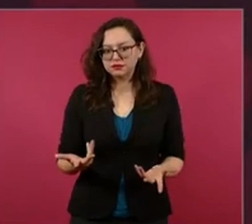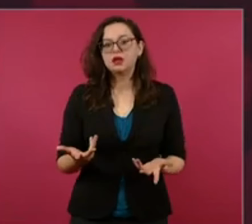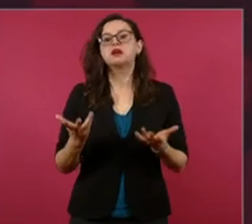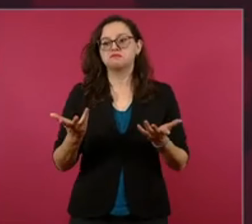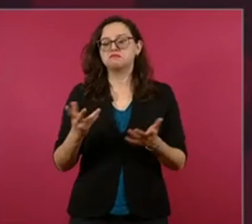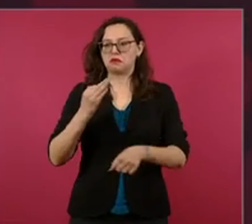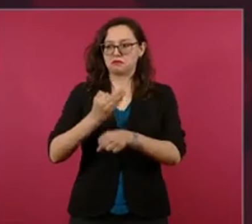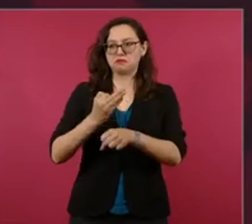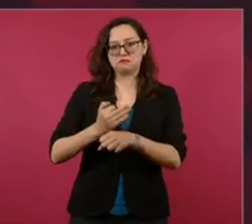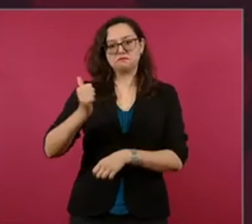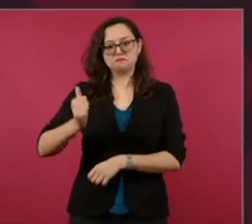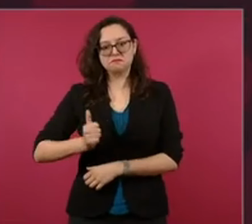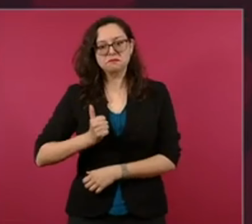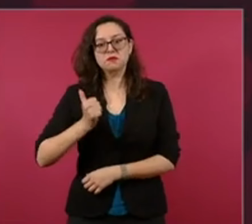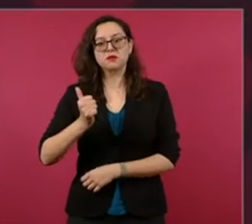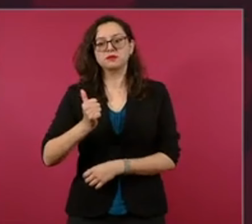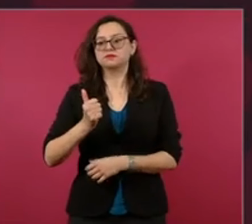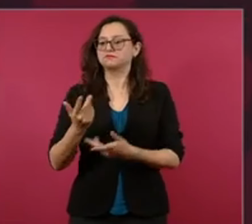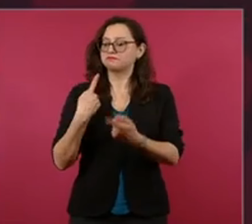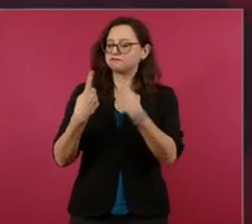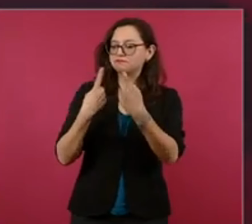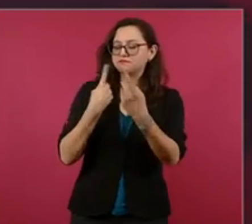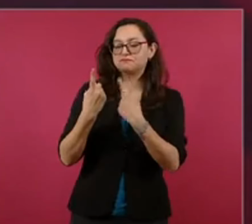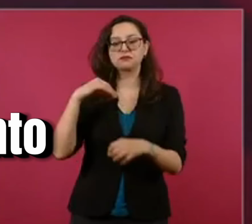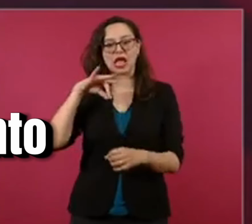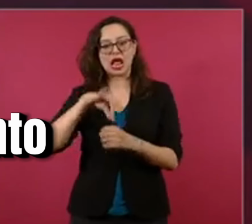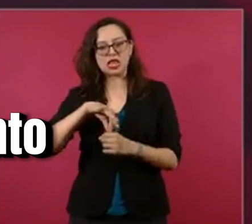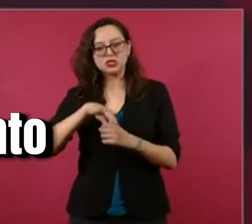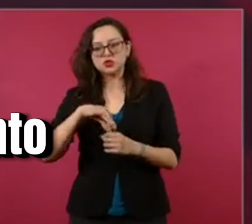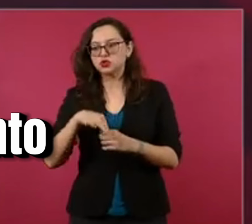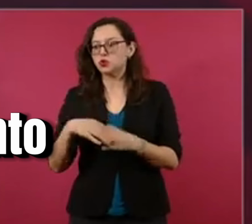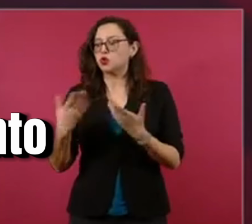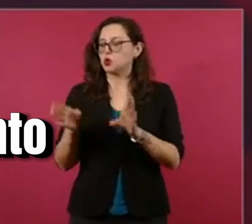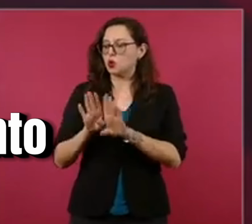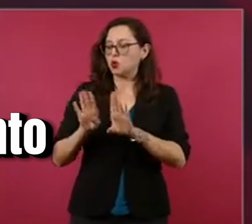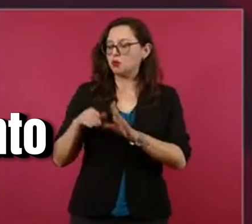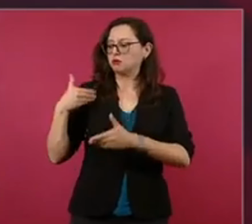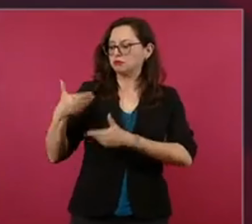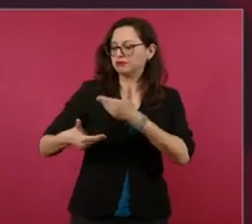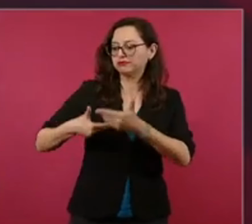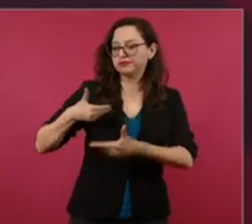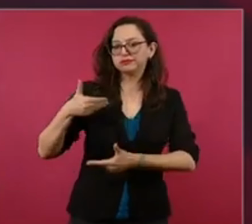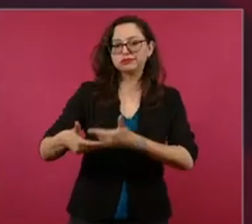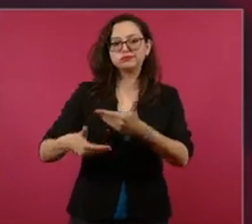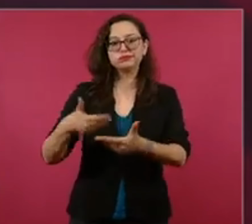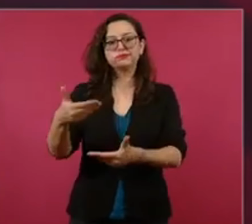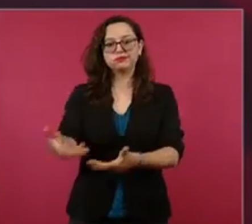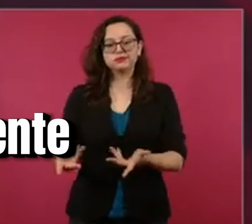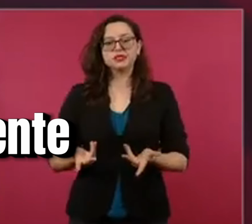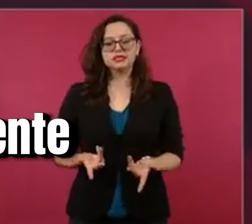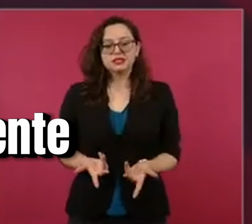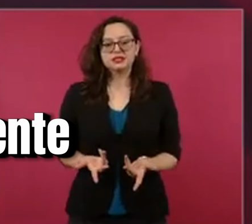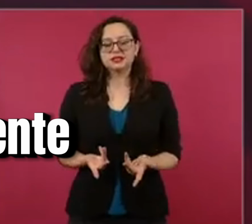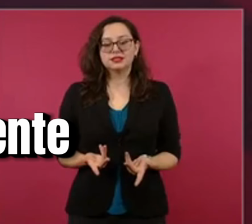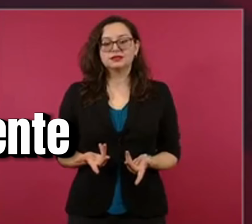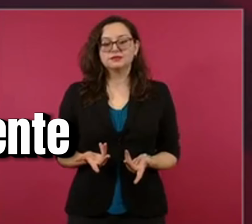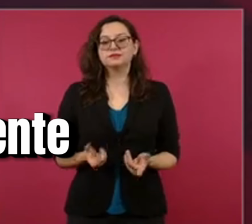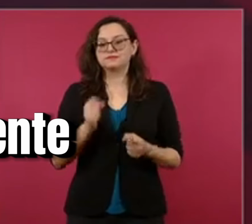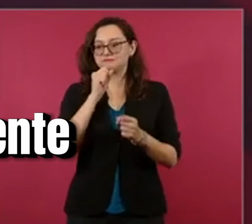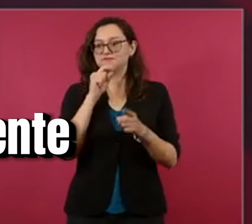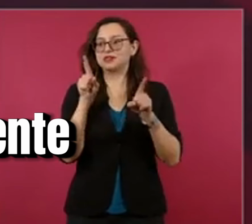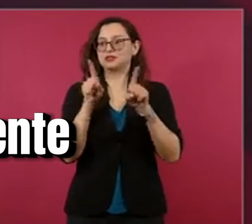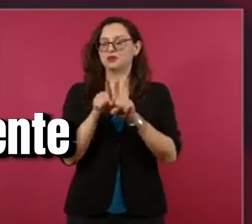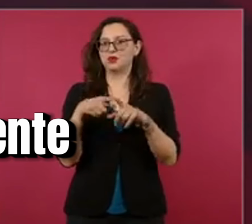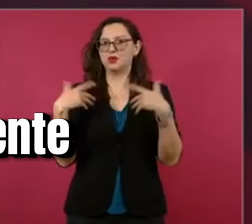de la elección, de lo que significa pues el avance de nuestro movimiento en este